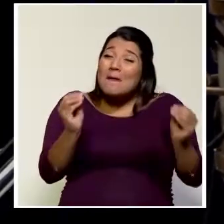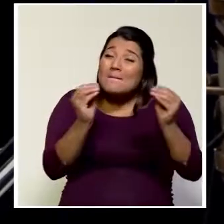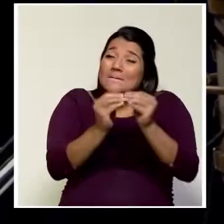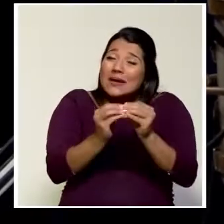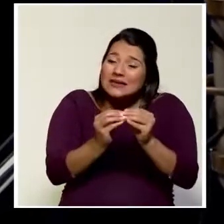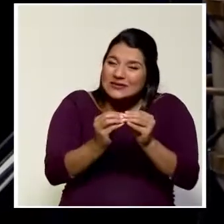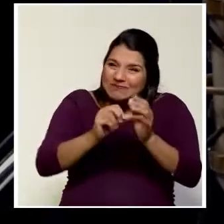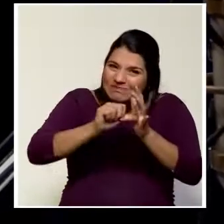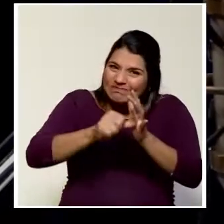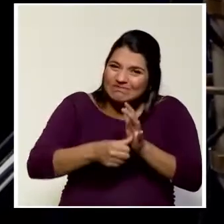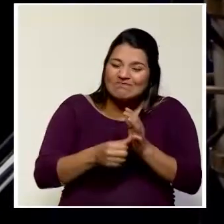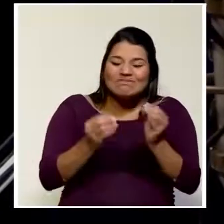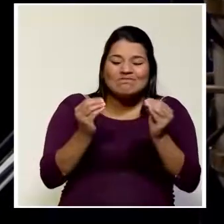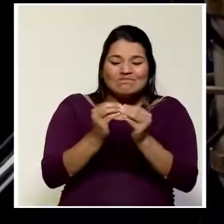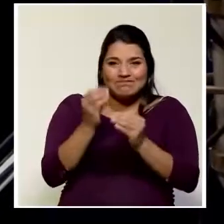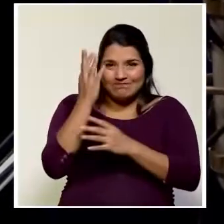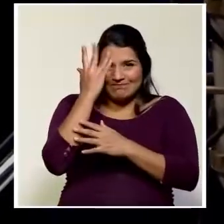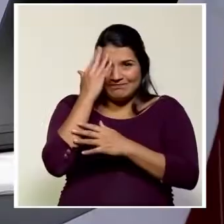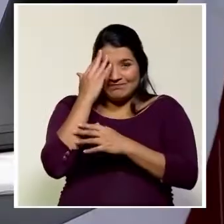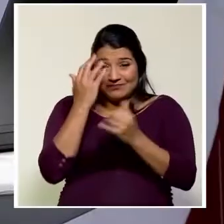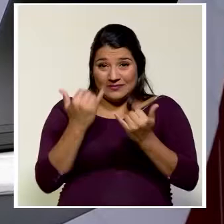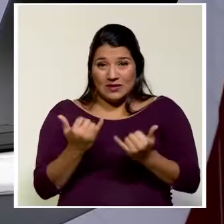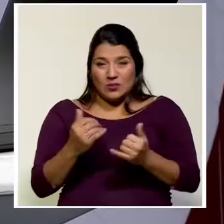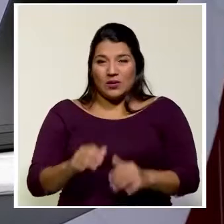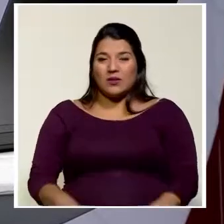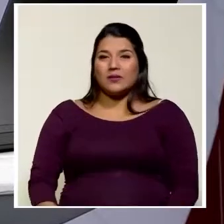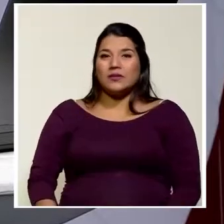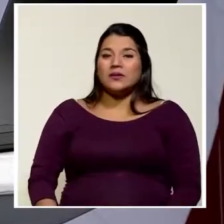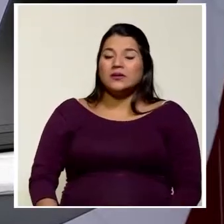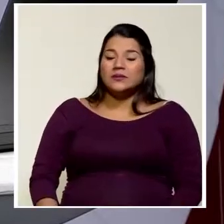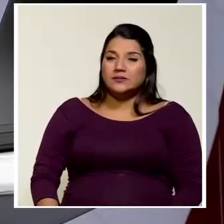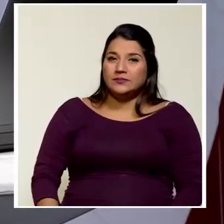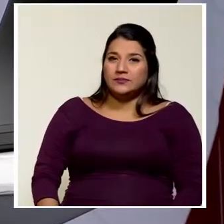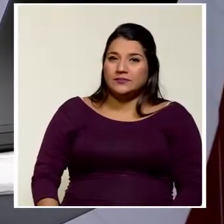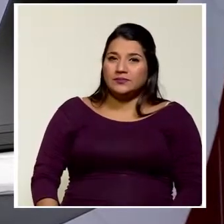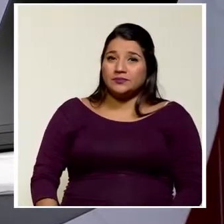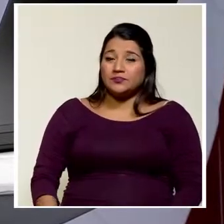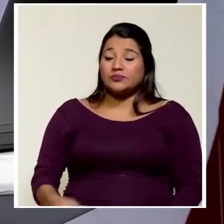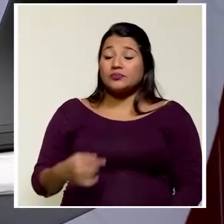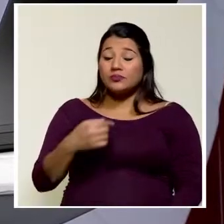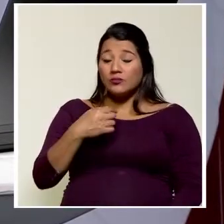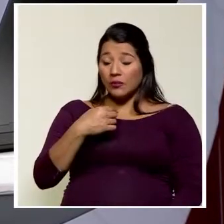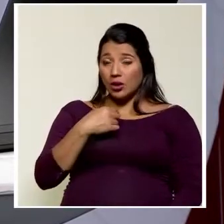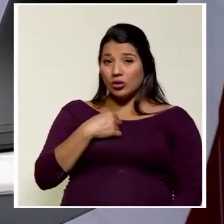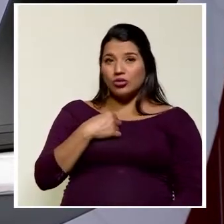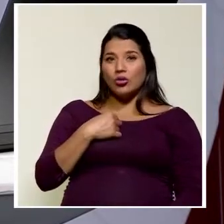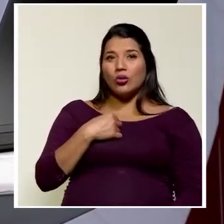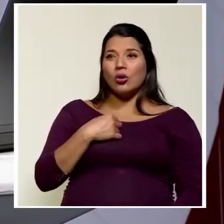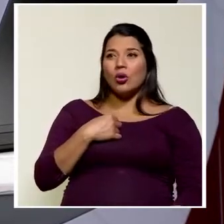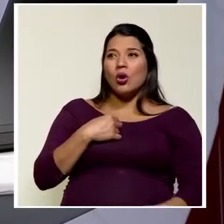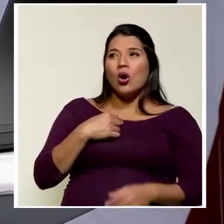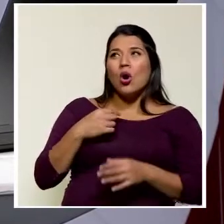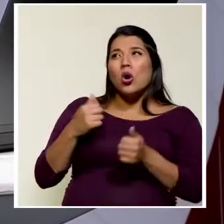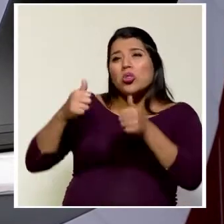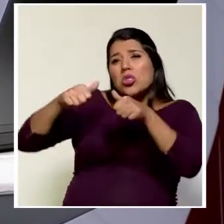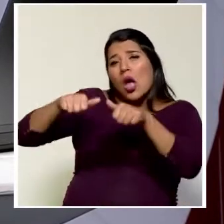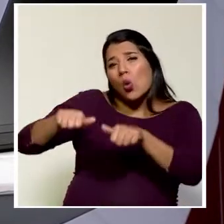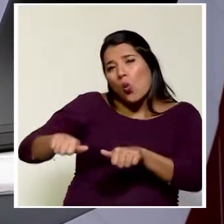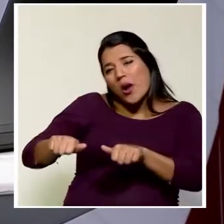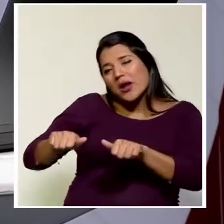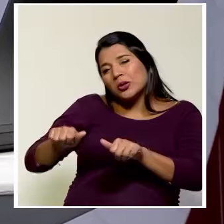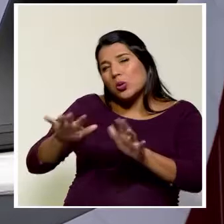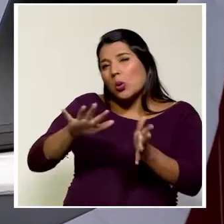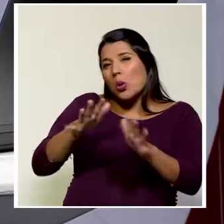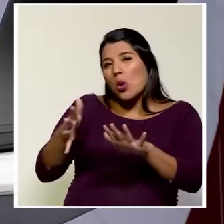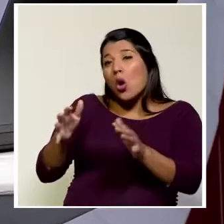de los ciudadanos. Yo coincido parcialmente, Vilma y Gustavo, con ustedes, en el sentido que los temas son más